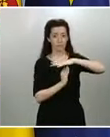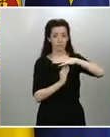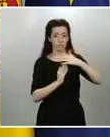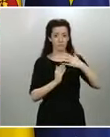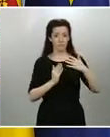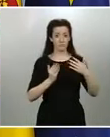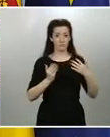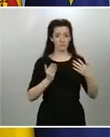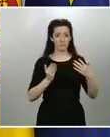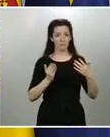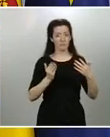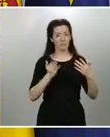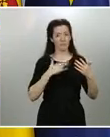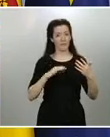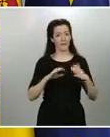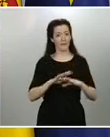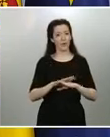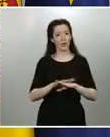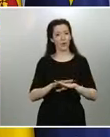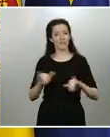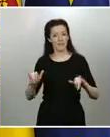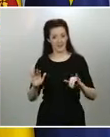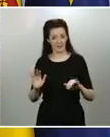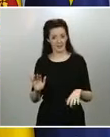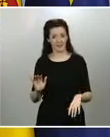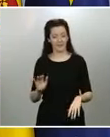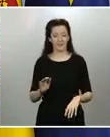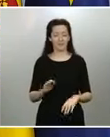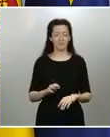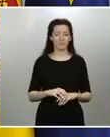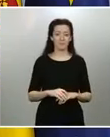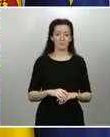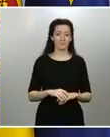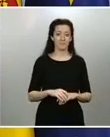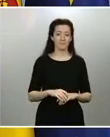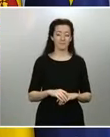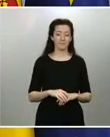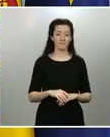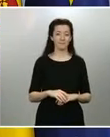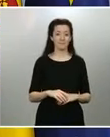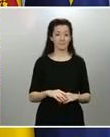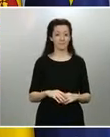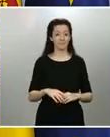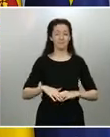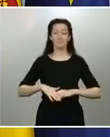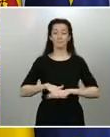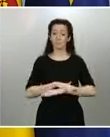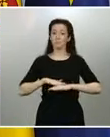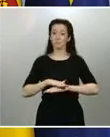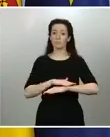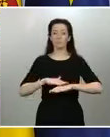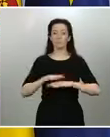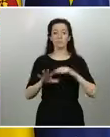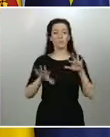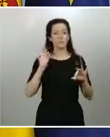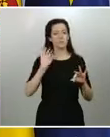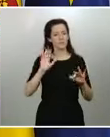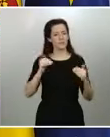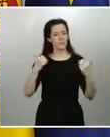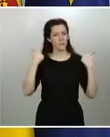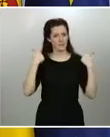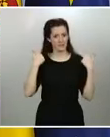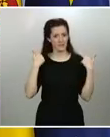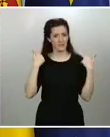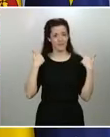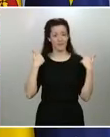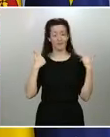libre circulación es también la parte de responsabilidad con la que actúa el estado es el instrumento que permite que el estado pueda